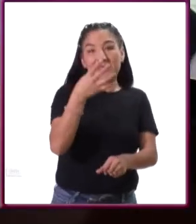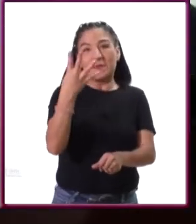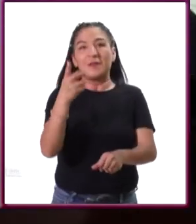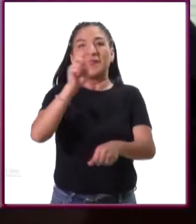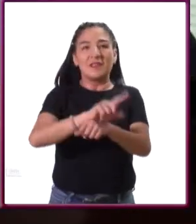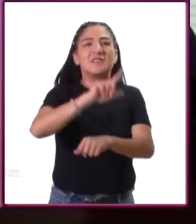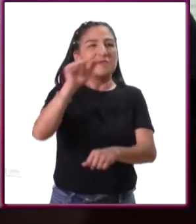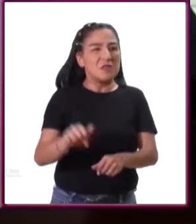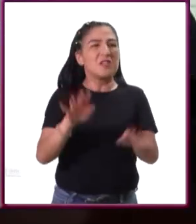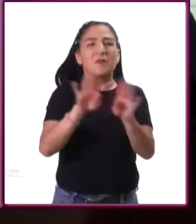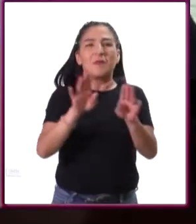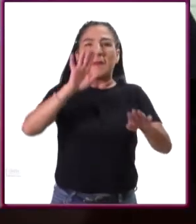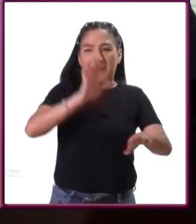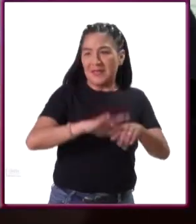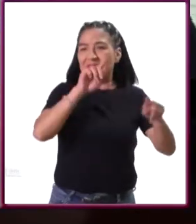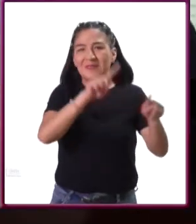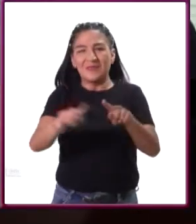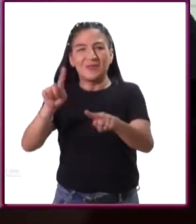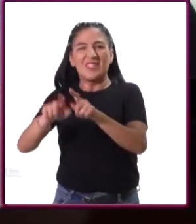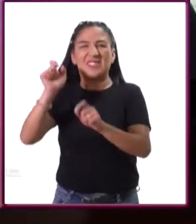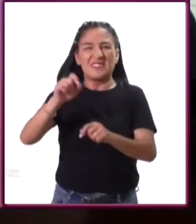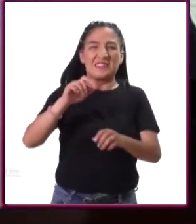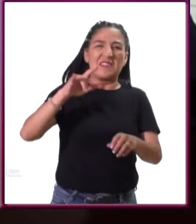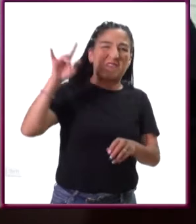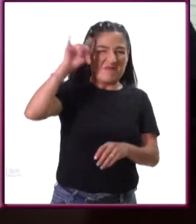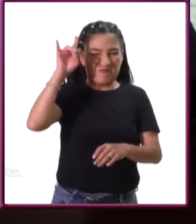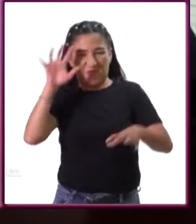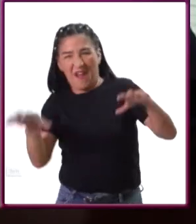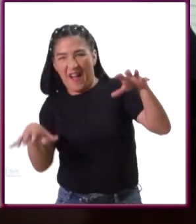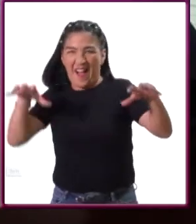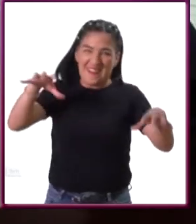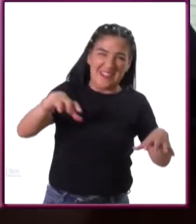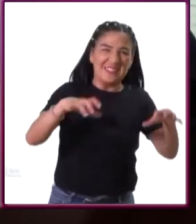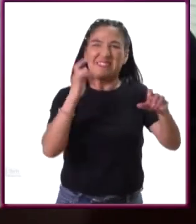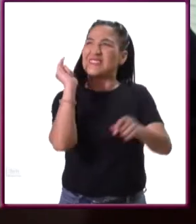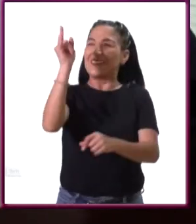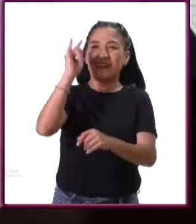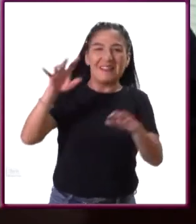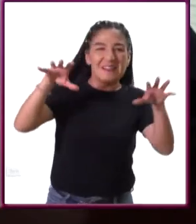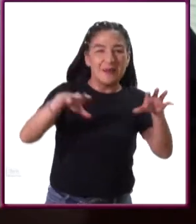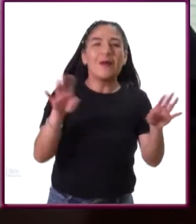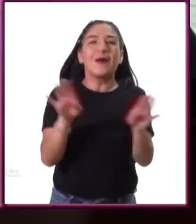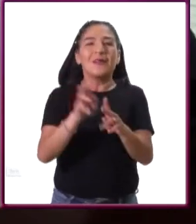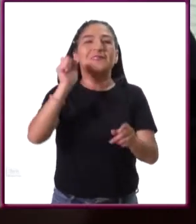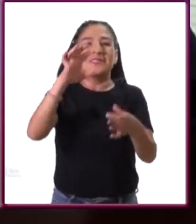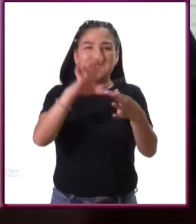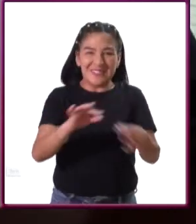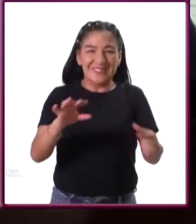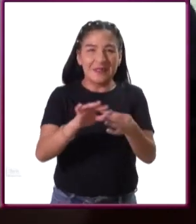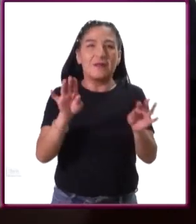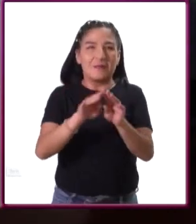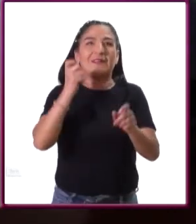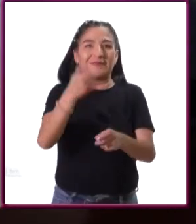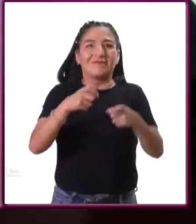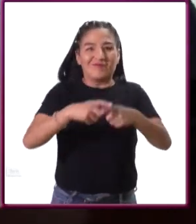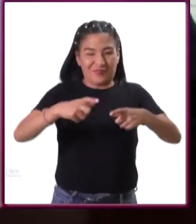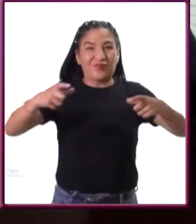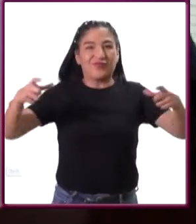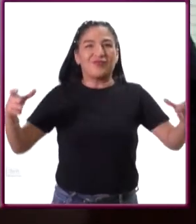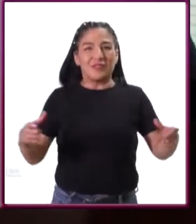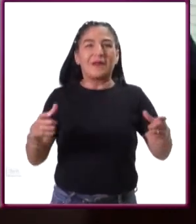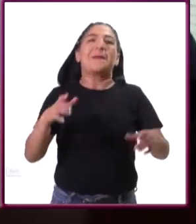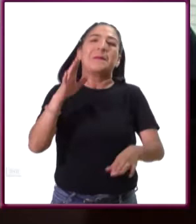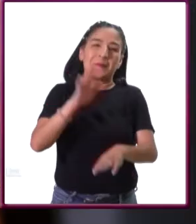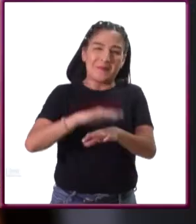repente empiezan a salir ahí monstruos mucho más grandes y sí, ahí podemos ver cómo el crecimiento exponencial pues facilitaría una